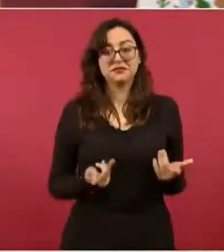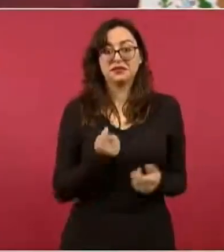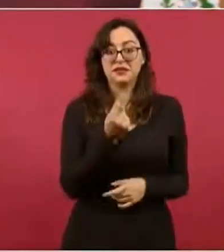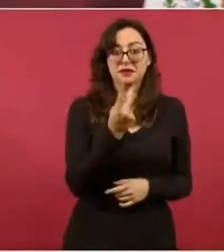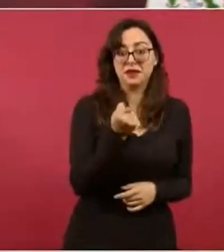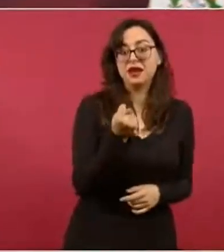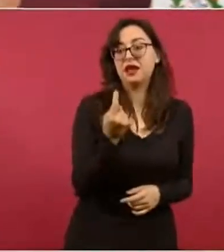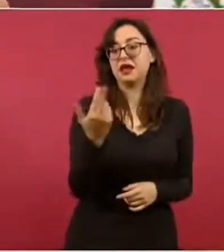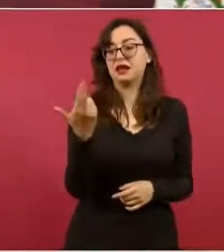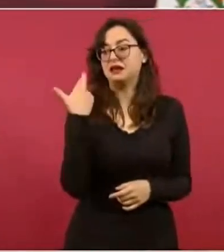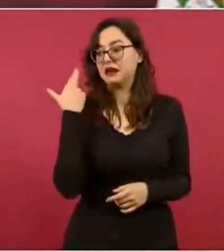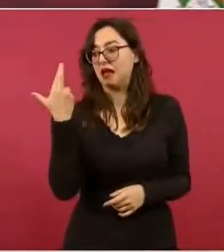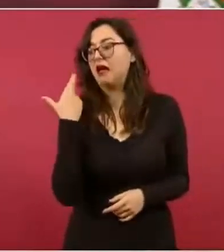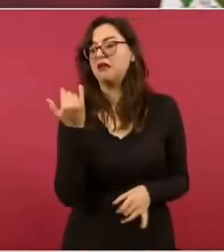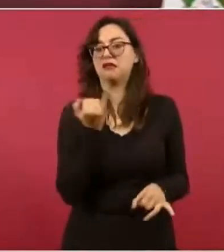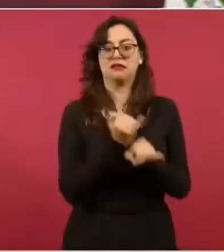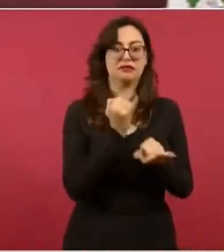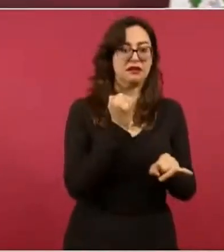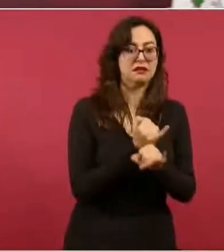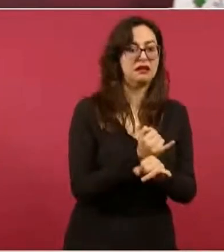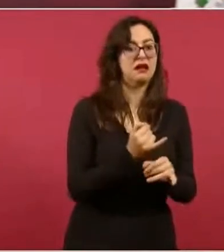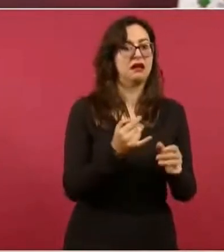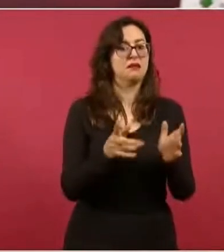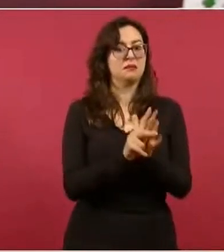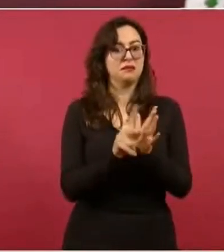no tiene credibilidad